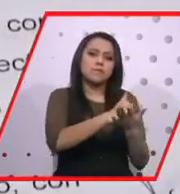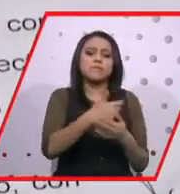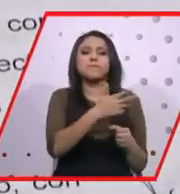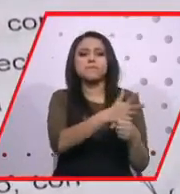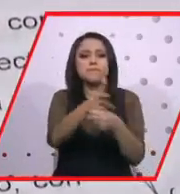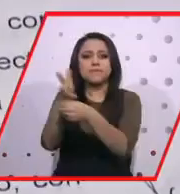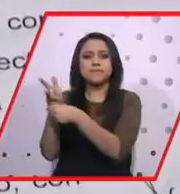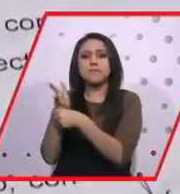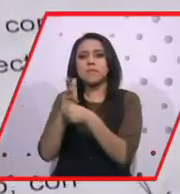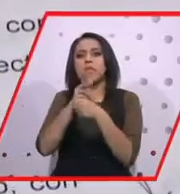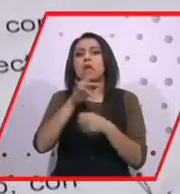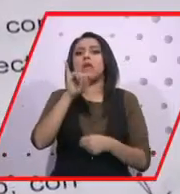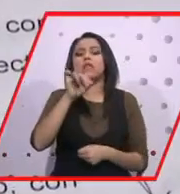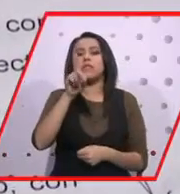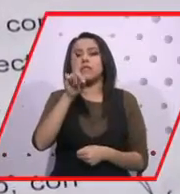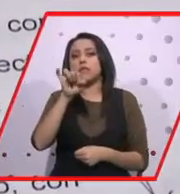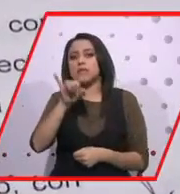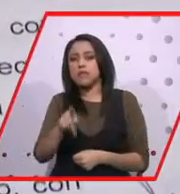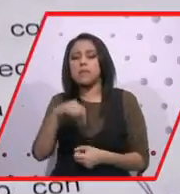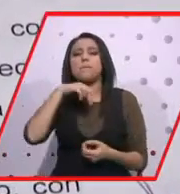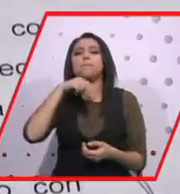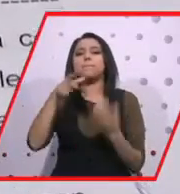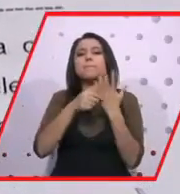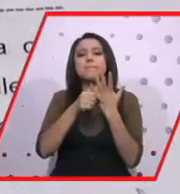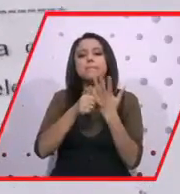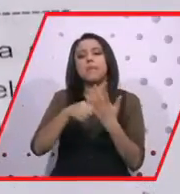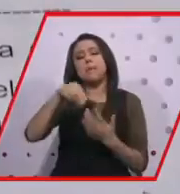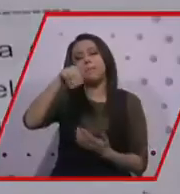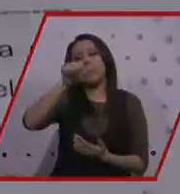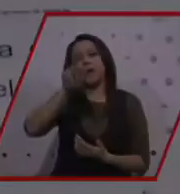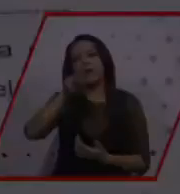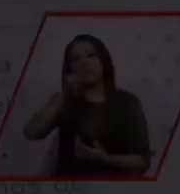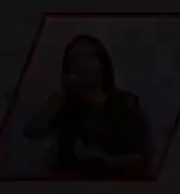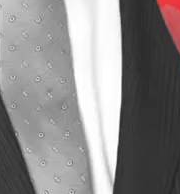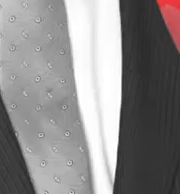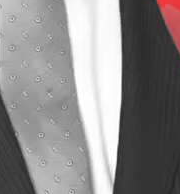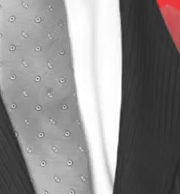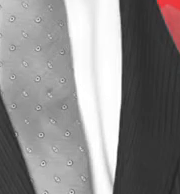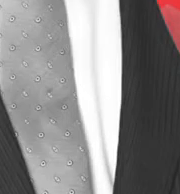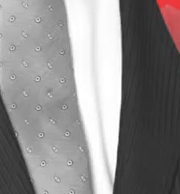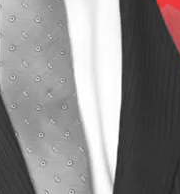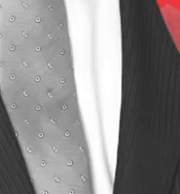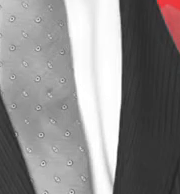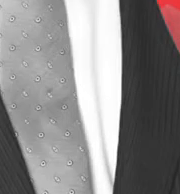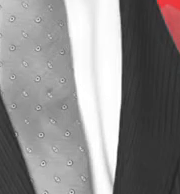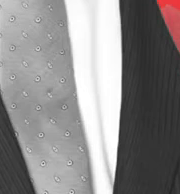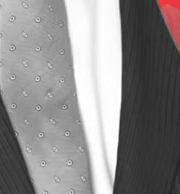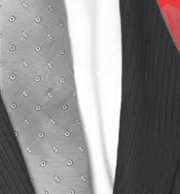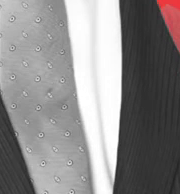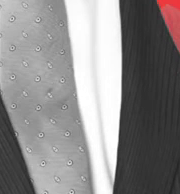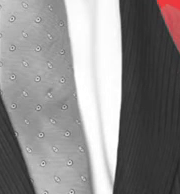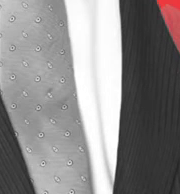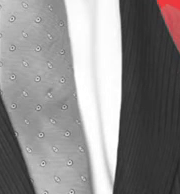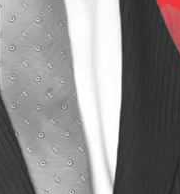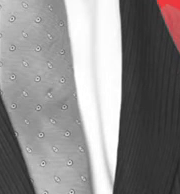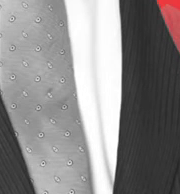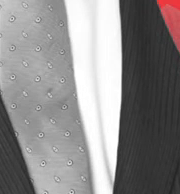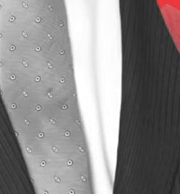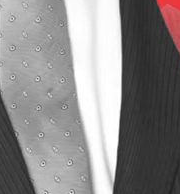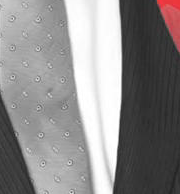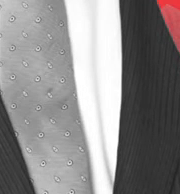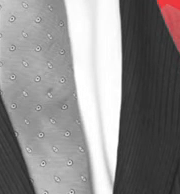López, Marixa Pedraza, Acusé Querétaro.